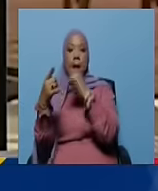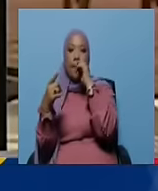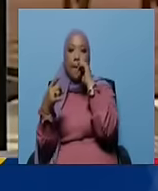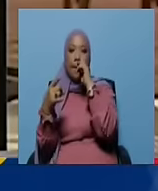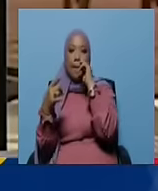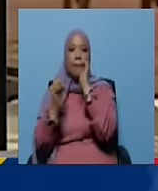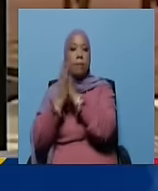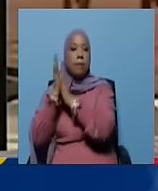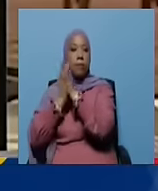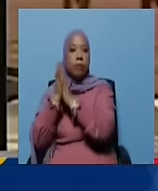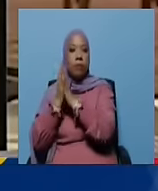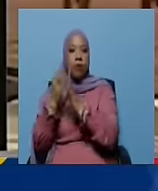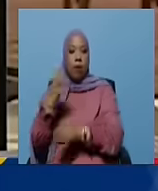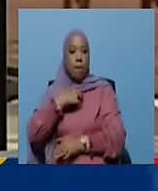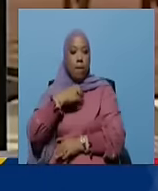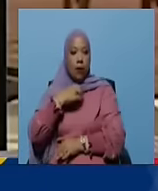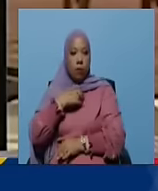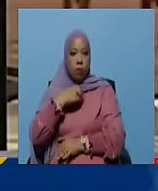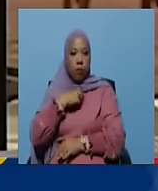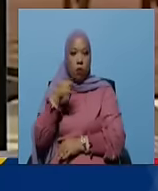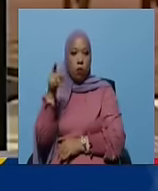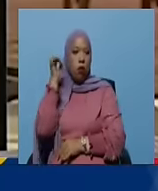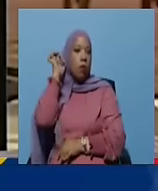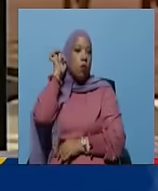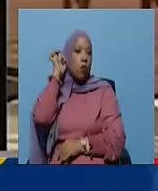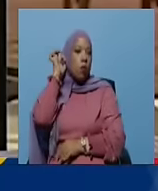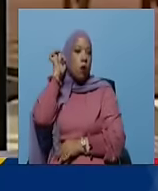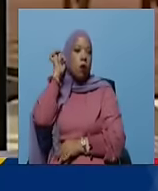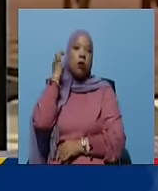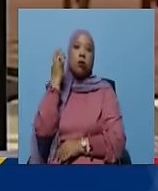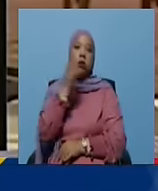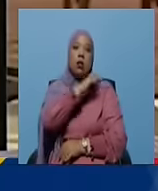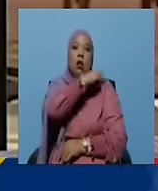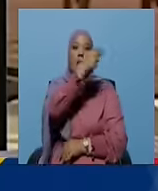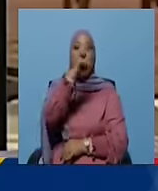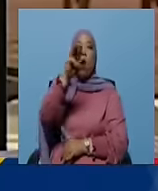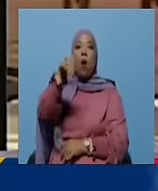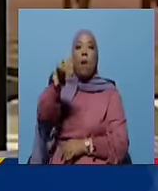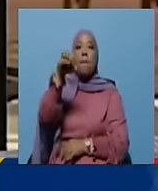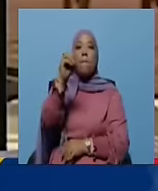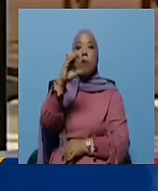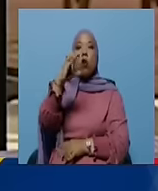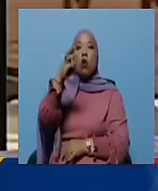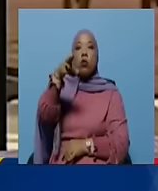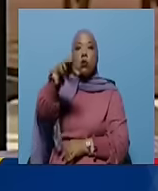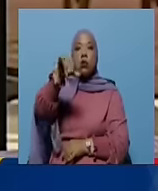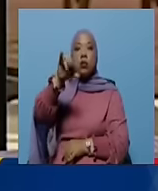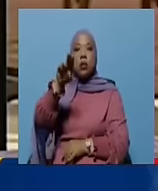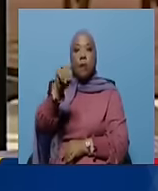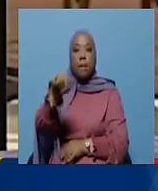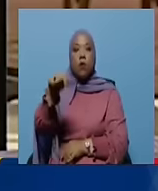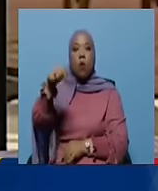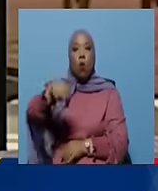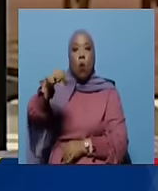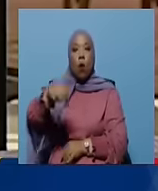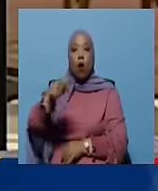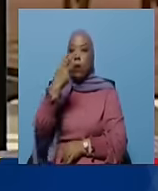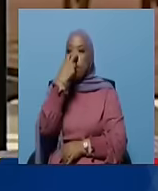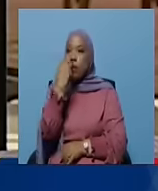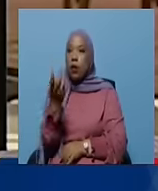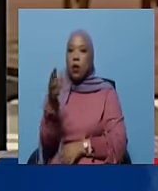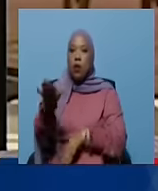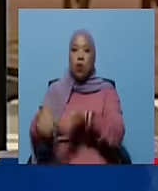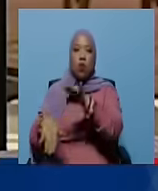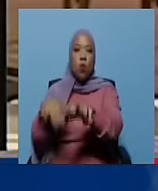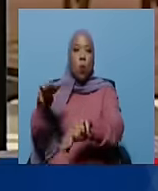la empresaria que recibió el premio de Mochima, que Mochima aún hoy no está visibilizada con